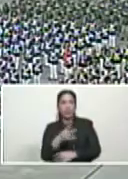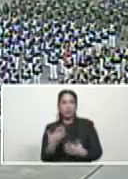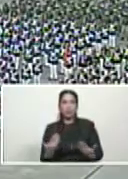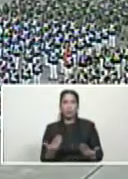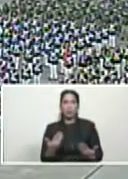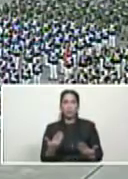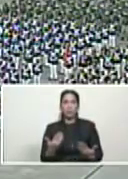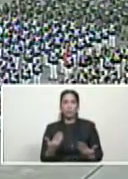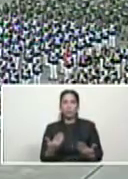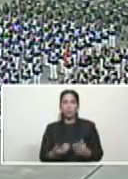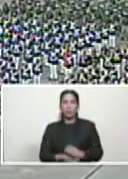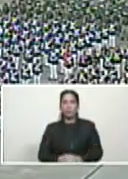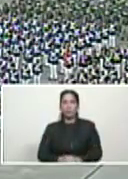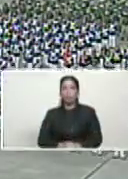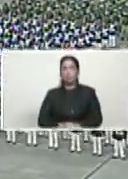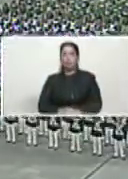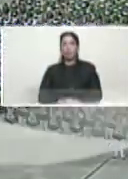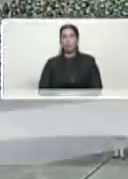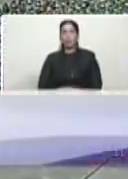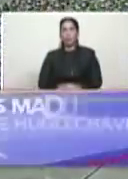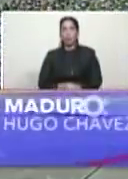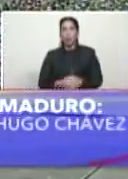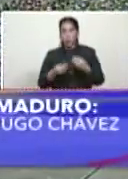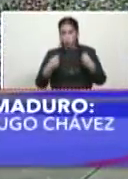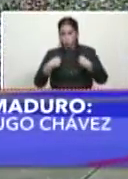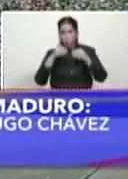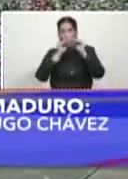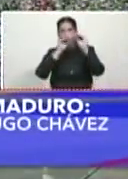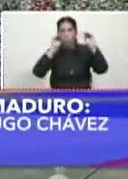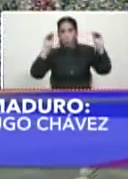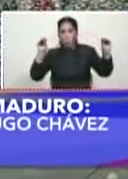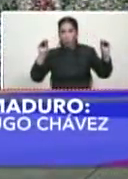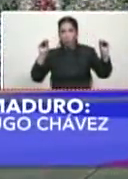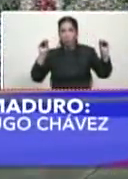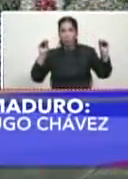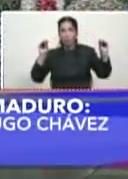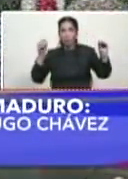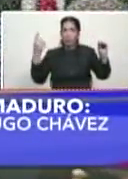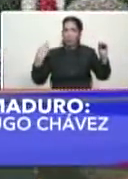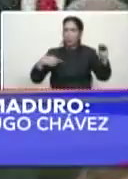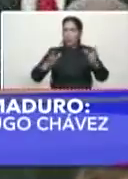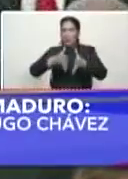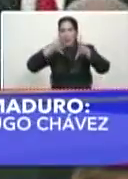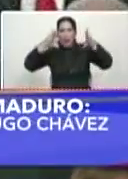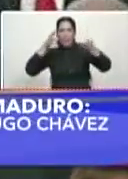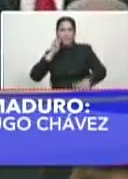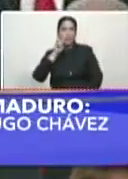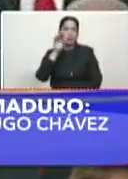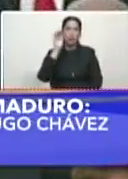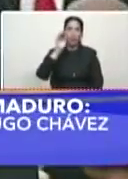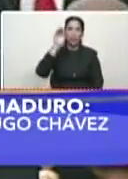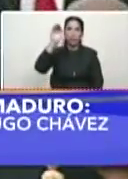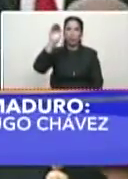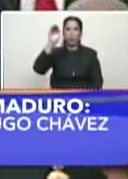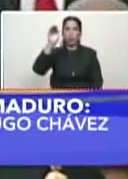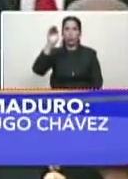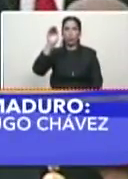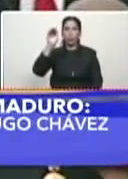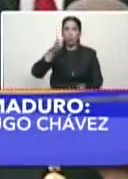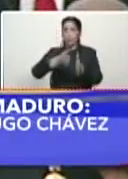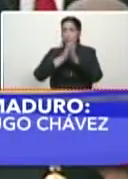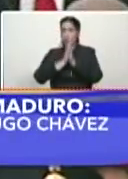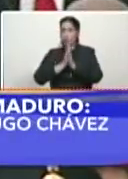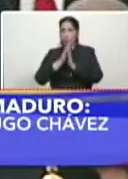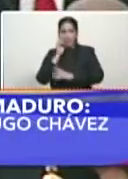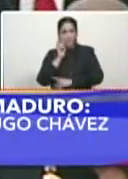llamo, Fuerza Armada Nacional Bolivariana, a tener una gran visión de futuro, a ver el